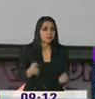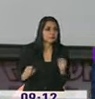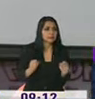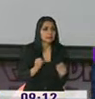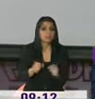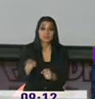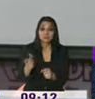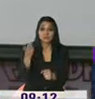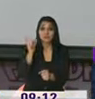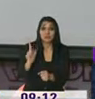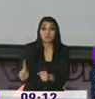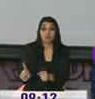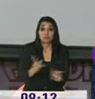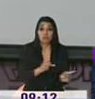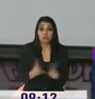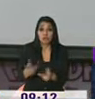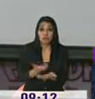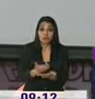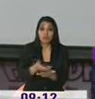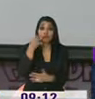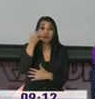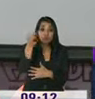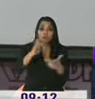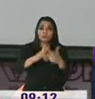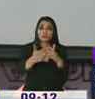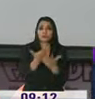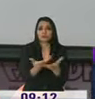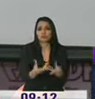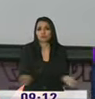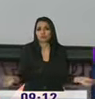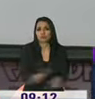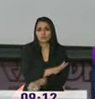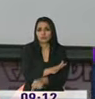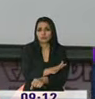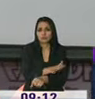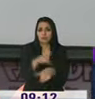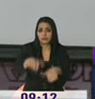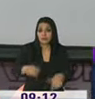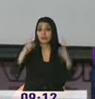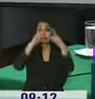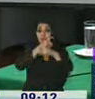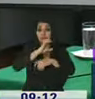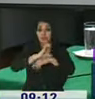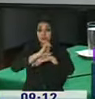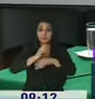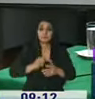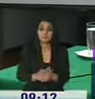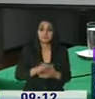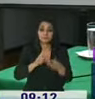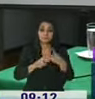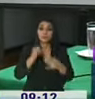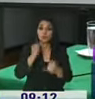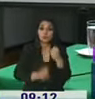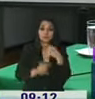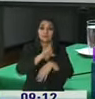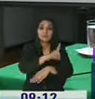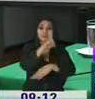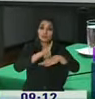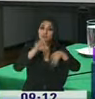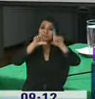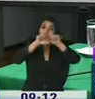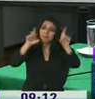vayan a tomar en el futuro resuelvan el problema económico difícil por el que pasa la población. Por último, el director de Cedatos